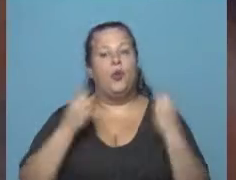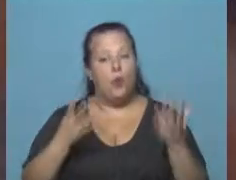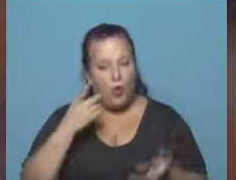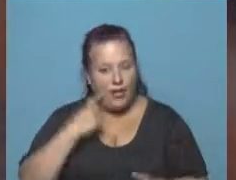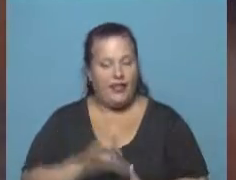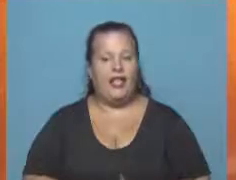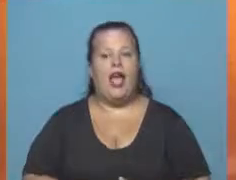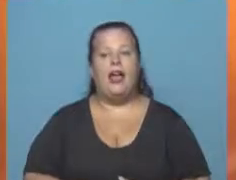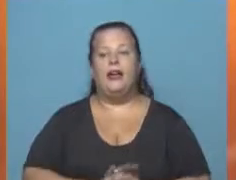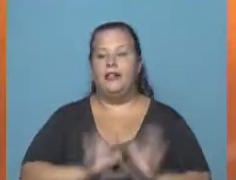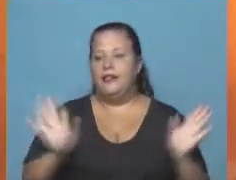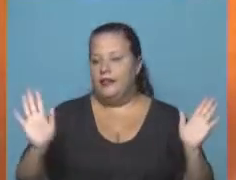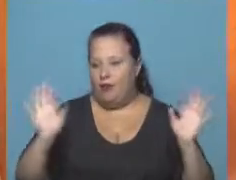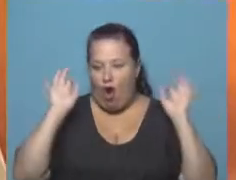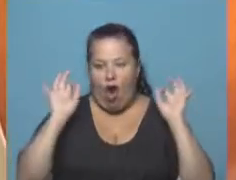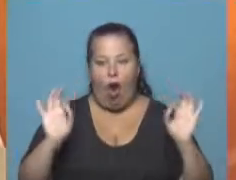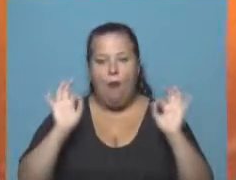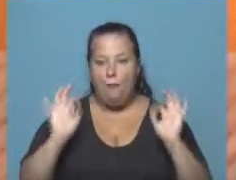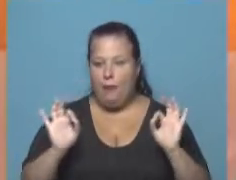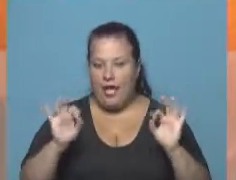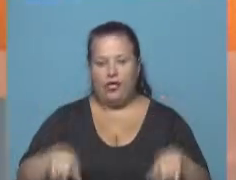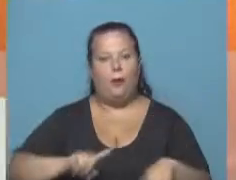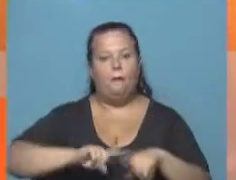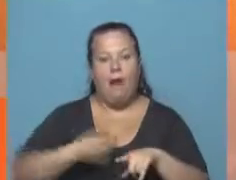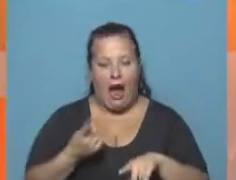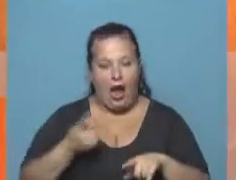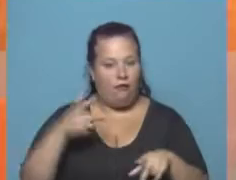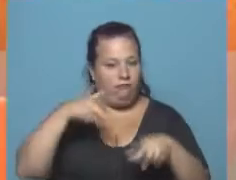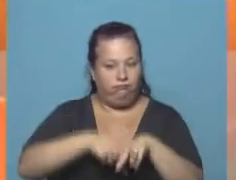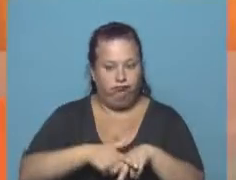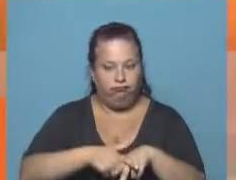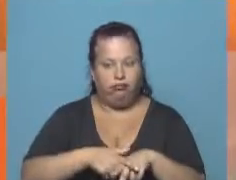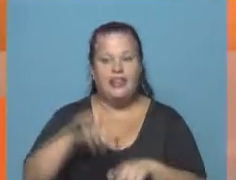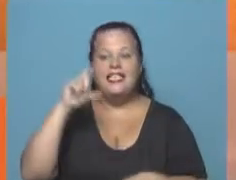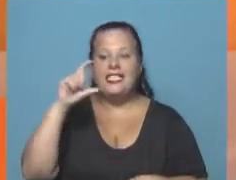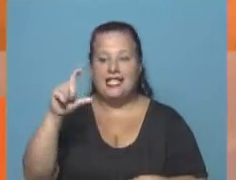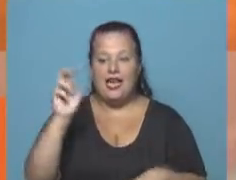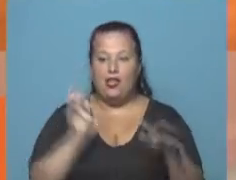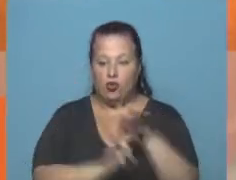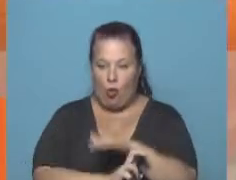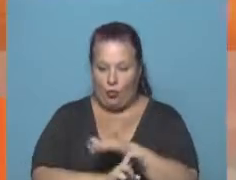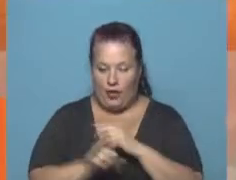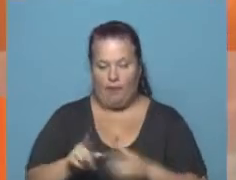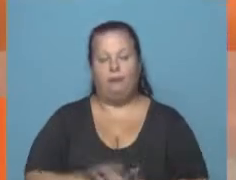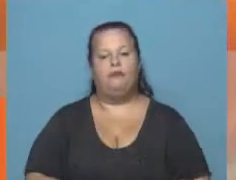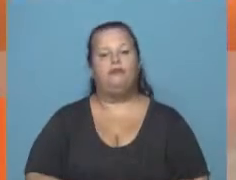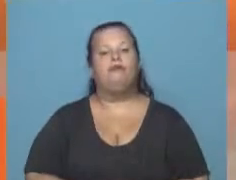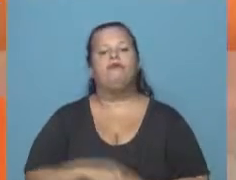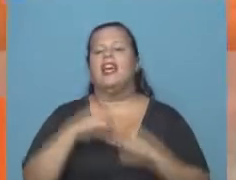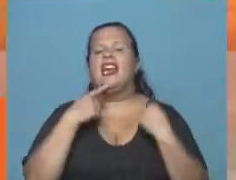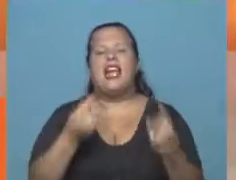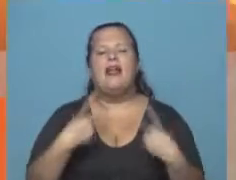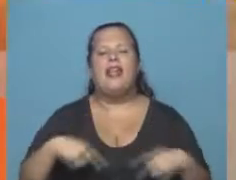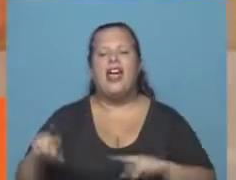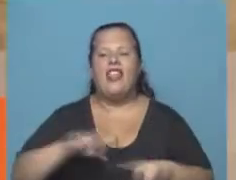karen en forma absoluta está interrumpido el servicio en la línea d de subterráneos que reclaman